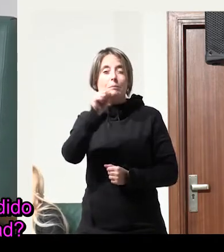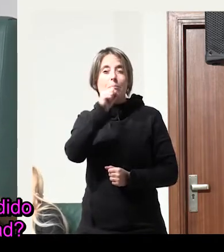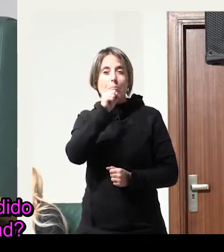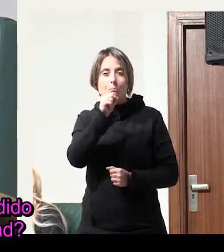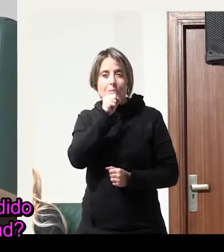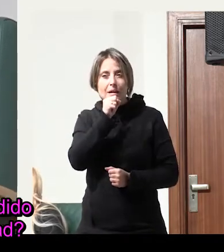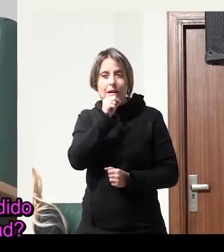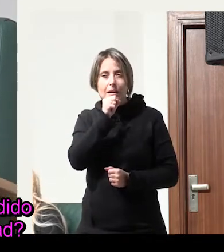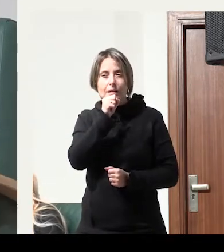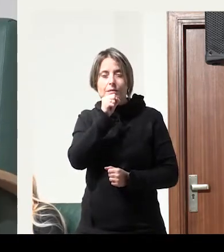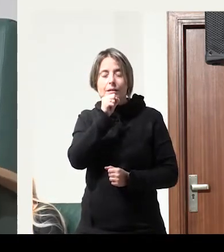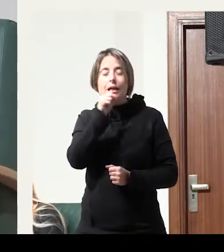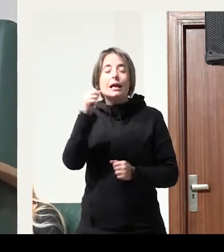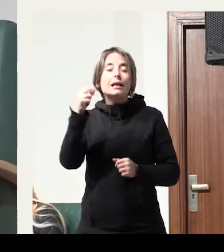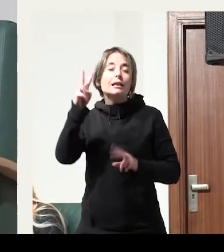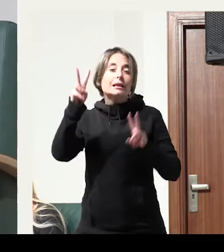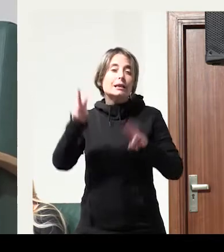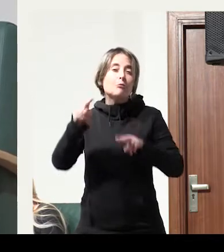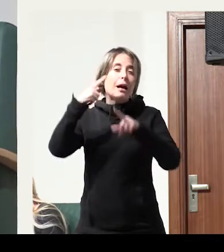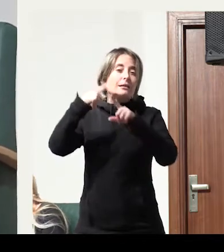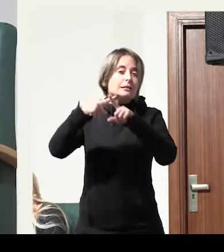de sexualidad?